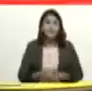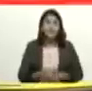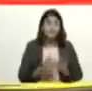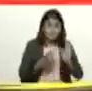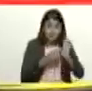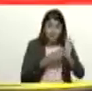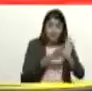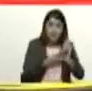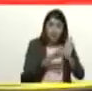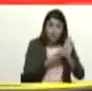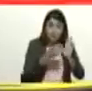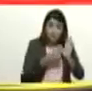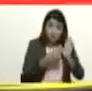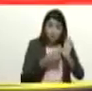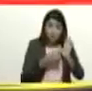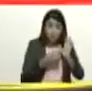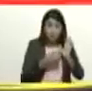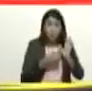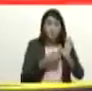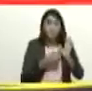constitución,